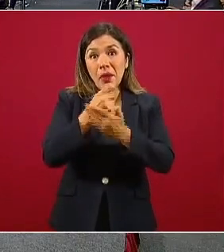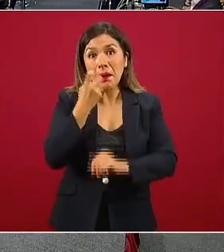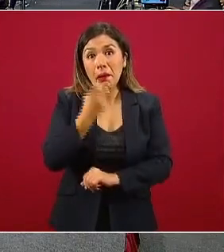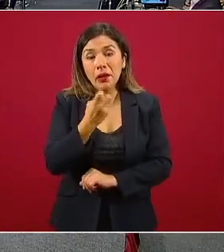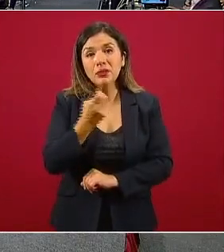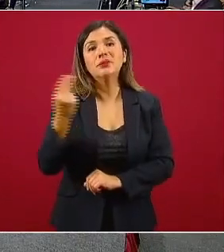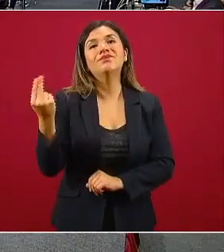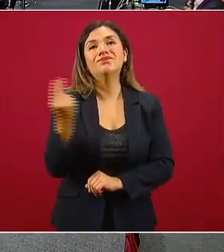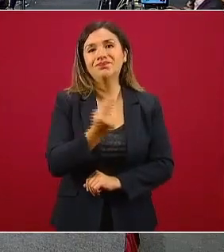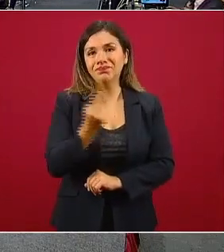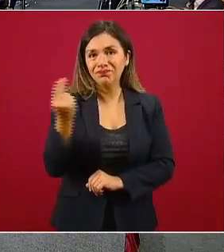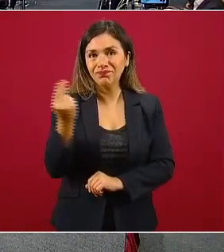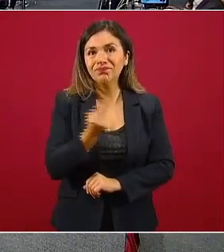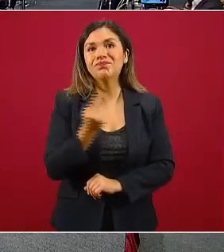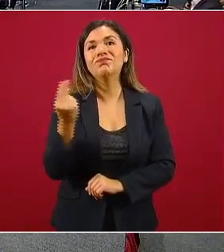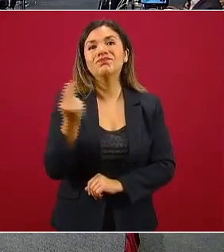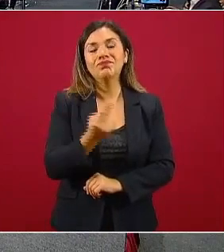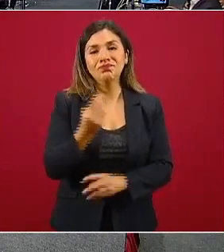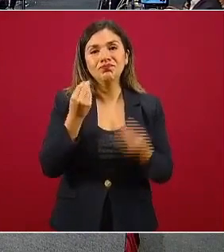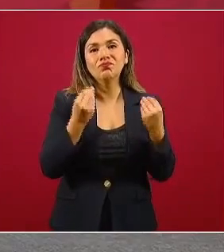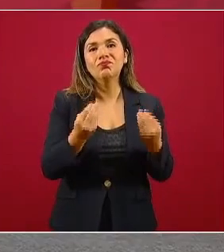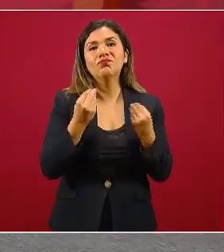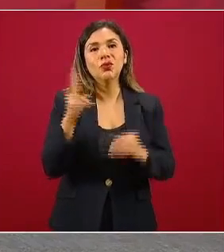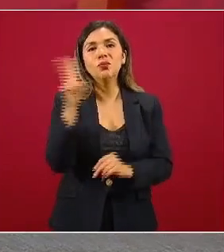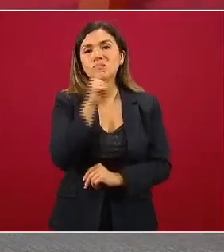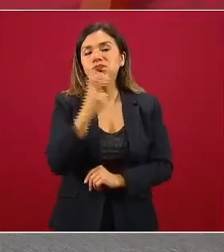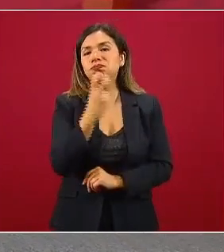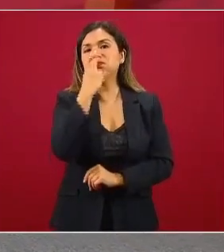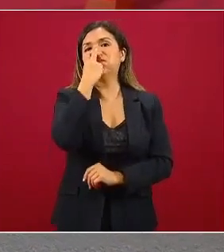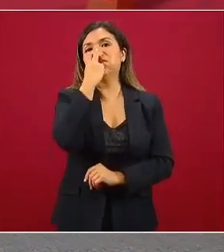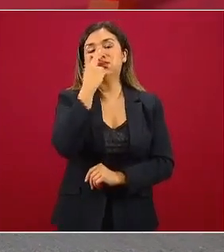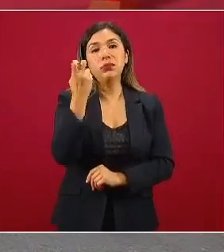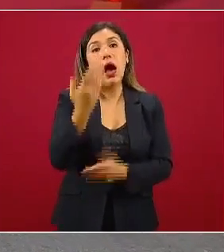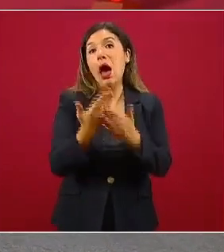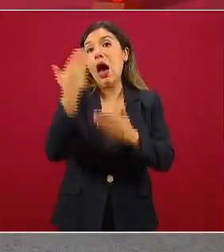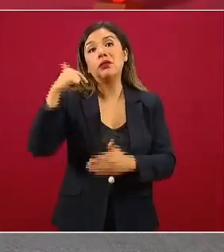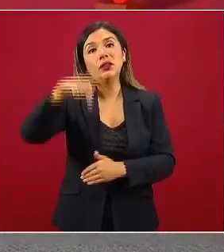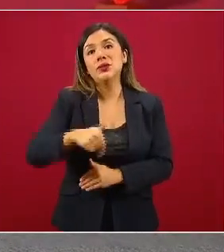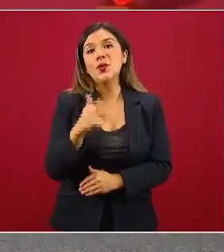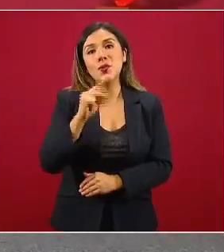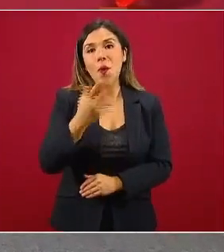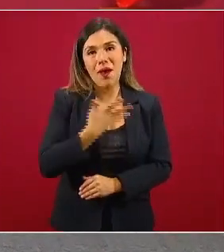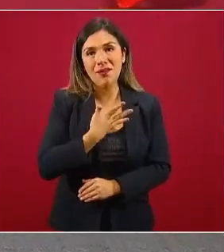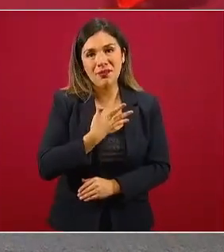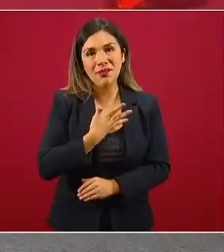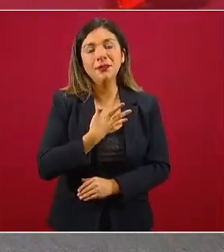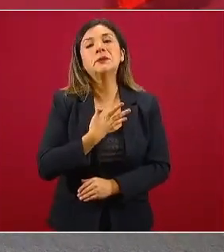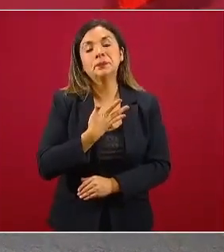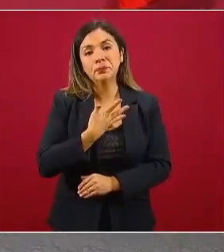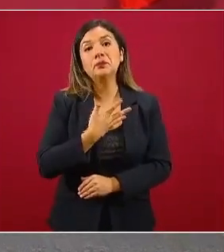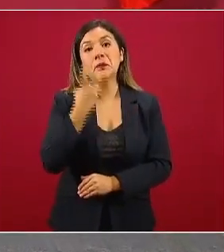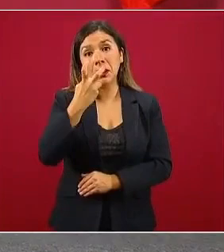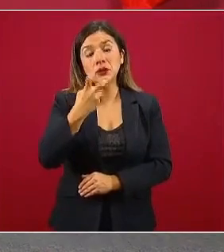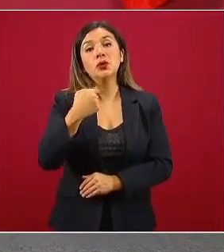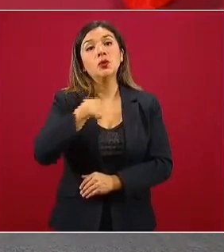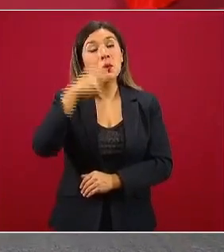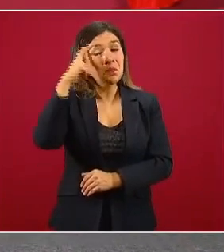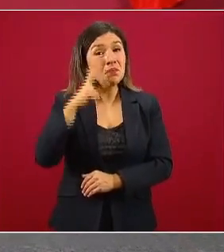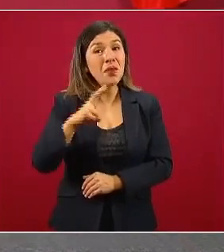se necesita de los ventiladores que no teníamos. Entonces, mi viaje